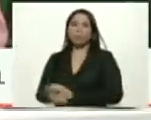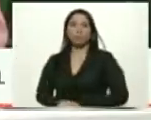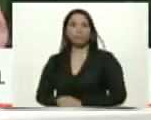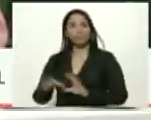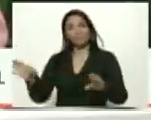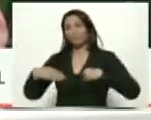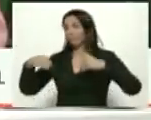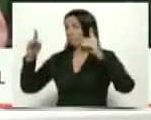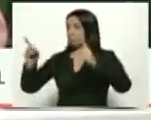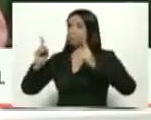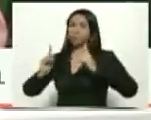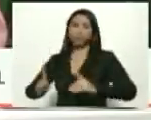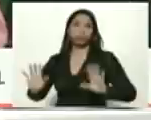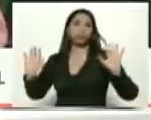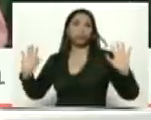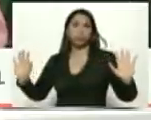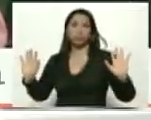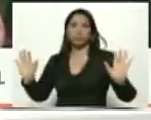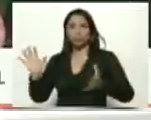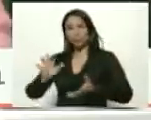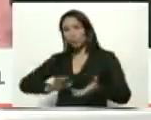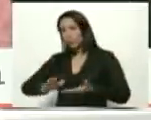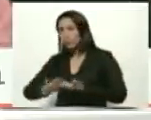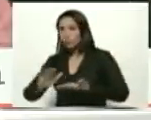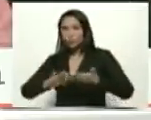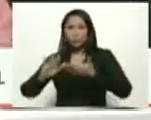tomar decisiones y soluciones.